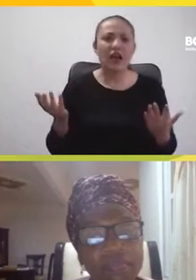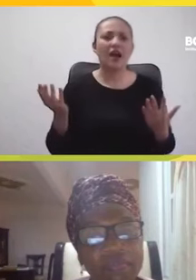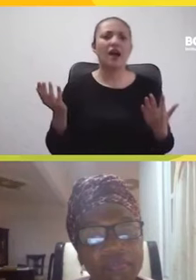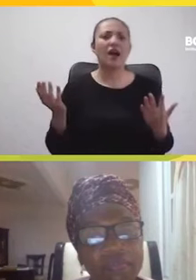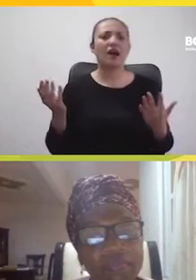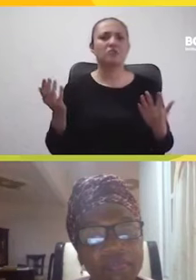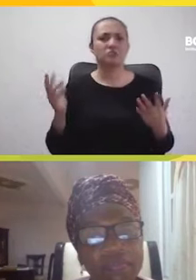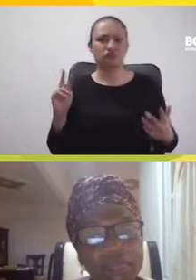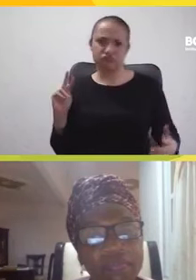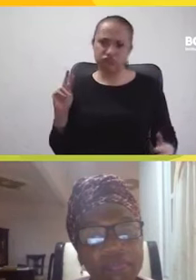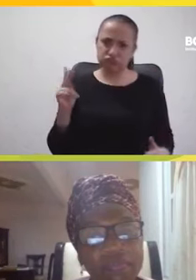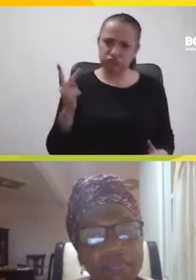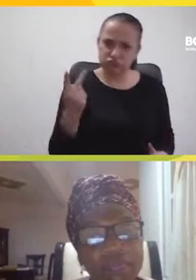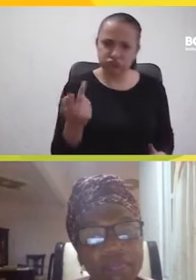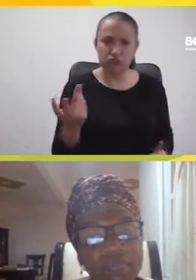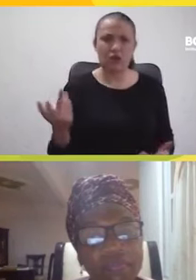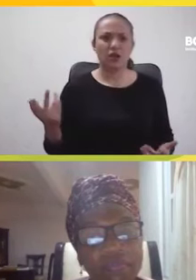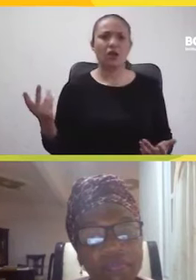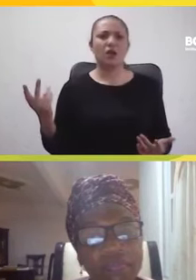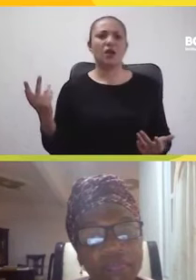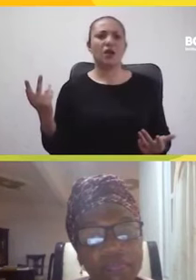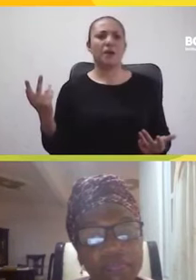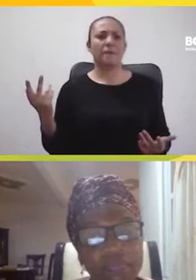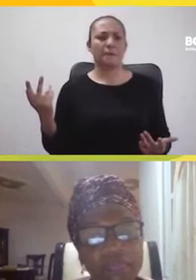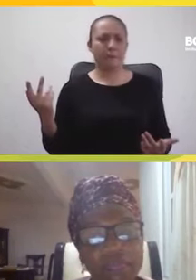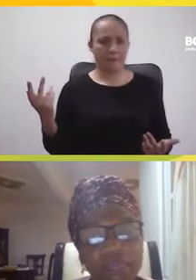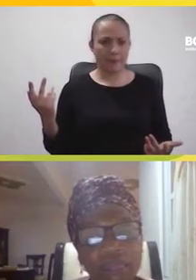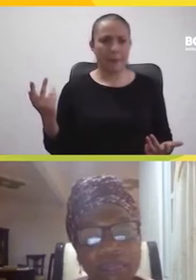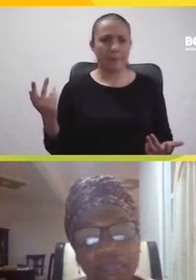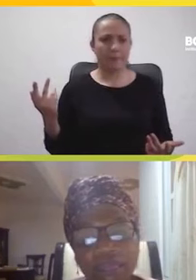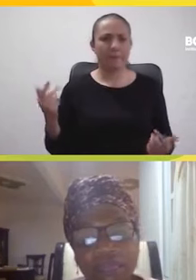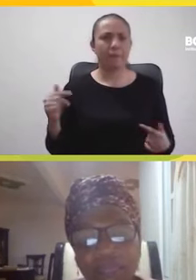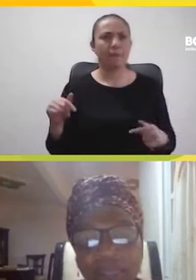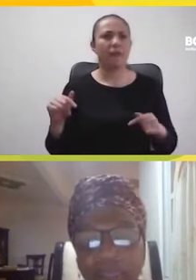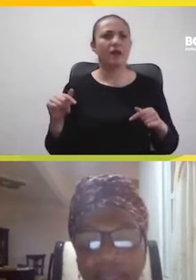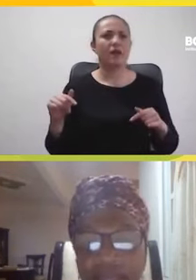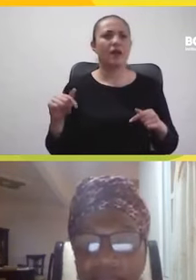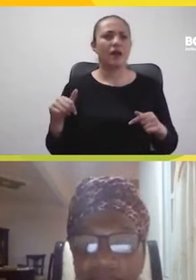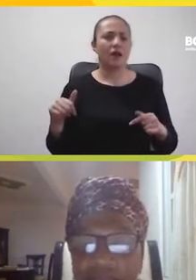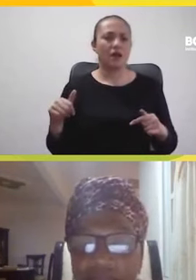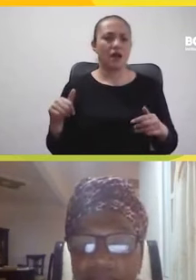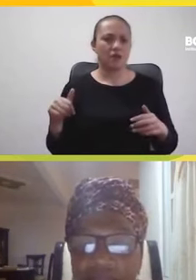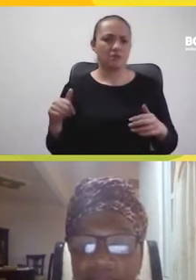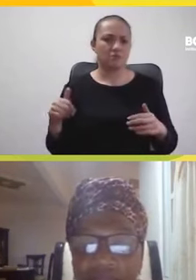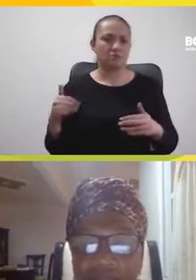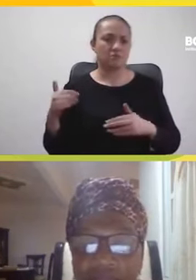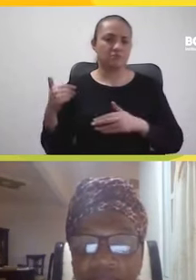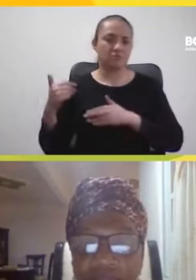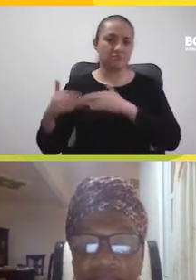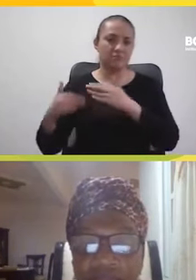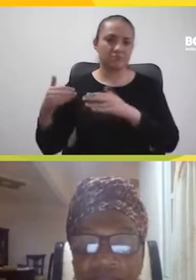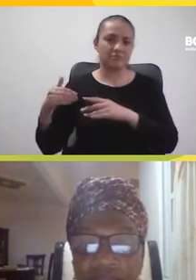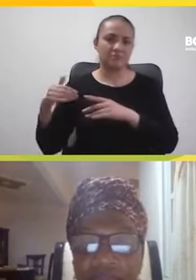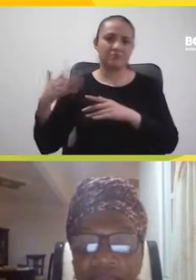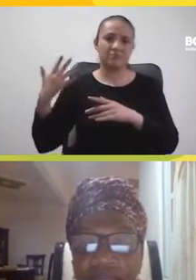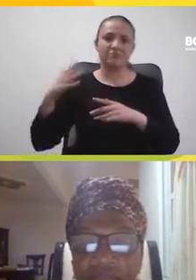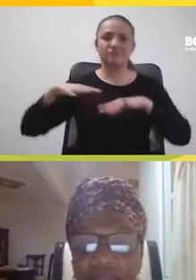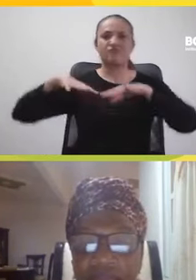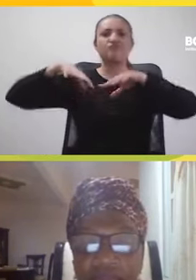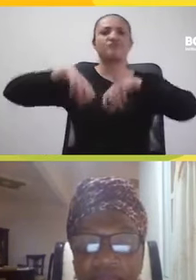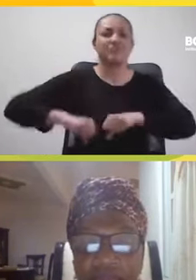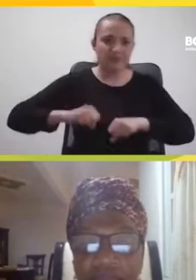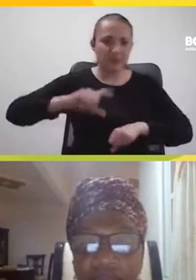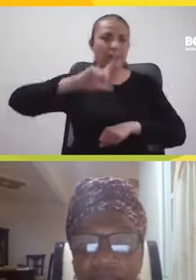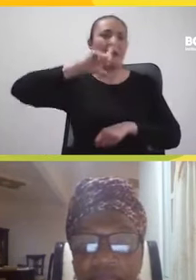evolucionados y que fueron vigentes hasta la llegada del blanco español y